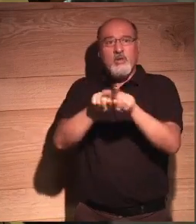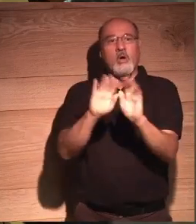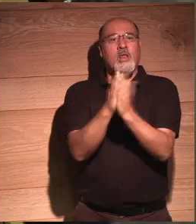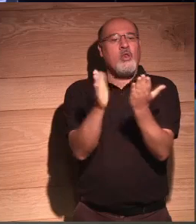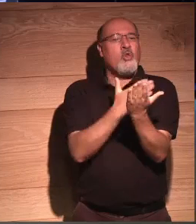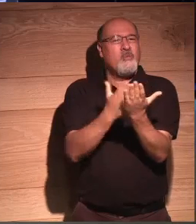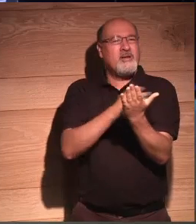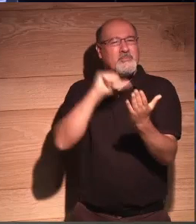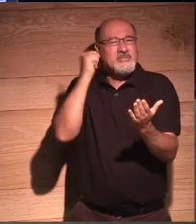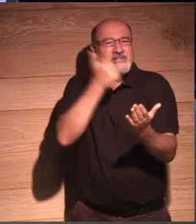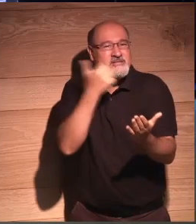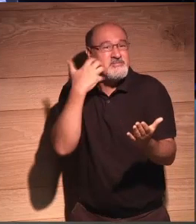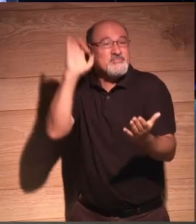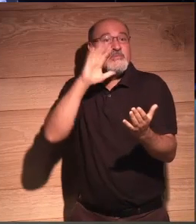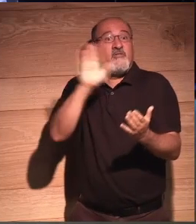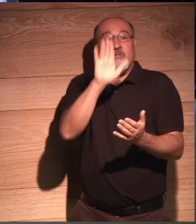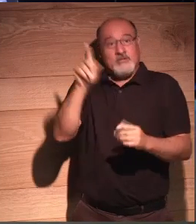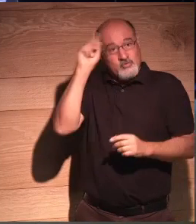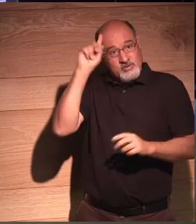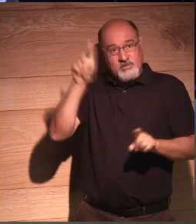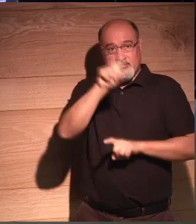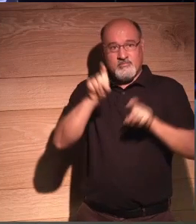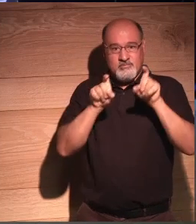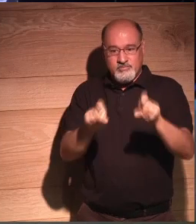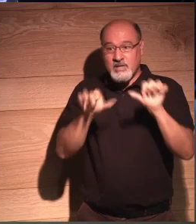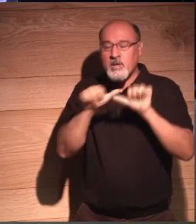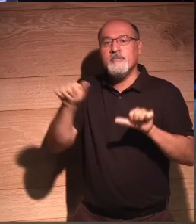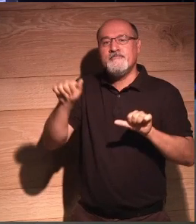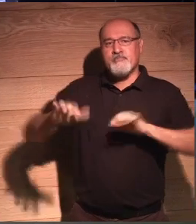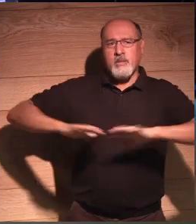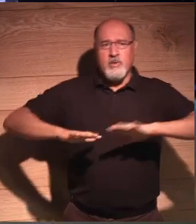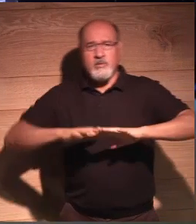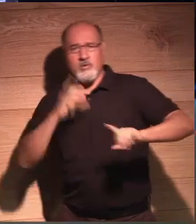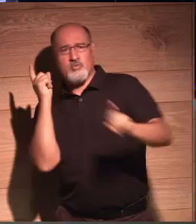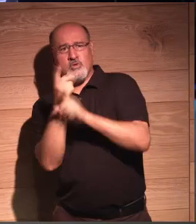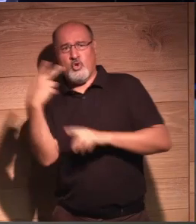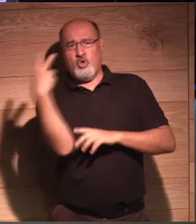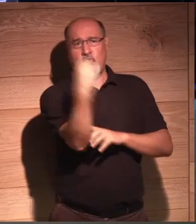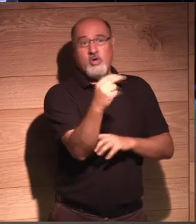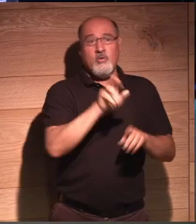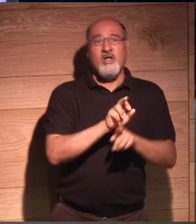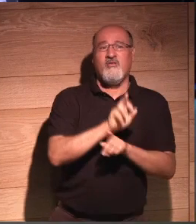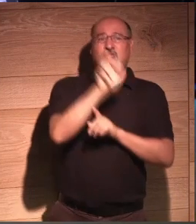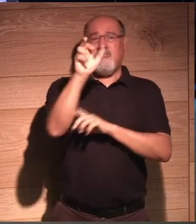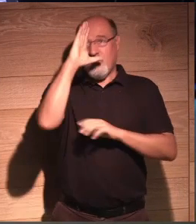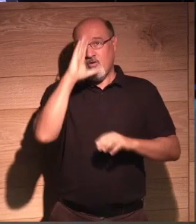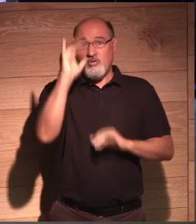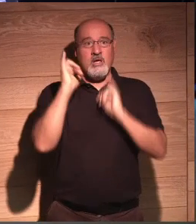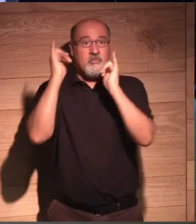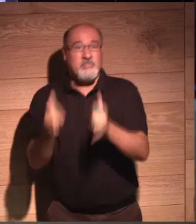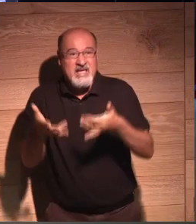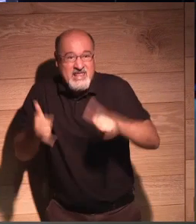misterio. Y creo que es una respuesta excelente a este movimiento negacionista y un poco paleto de que nunca hemos ido a la